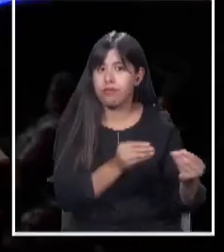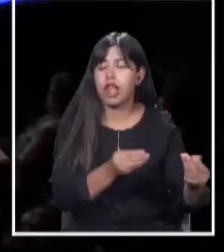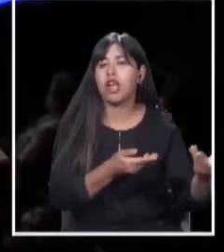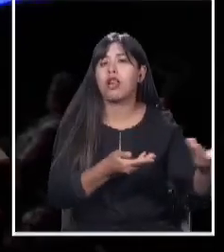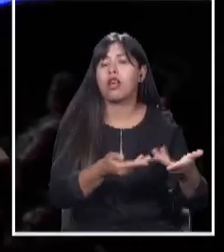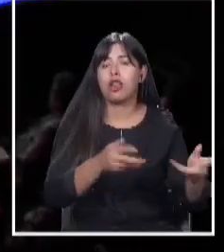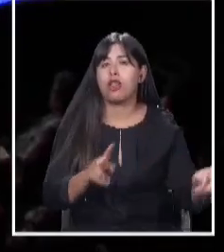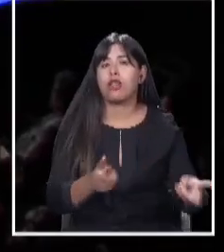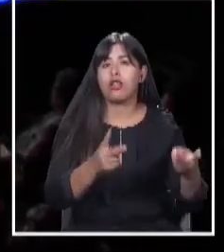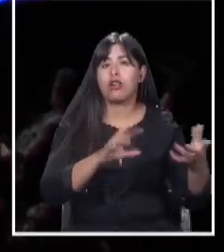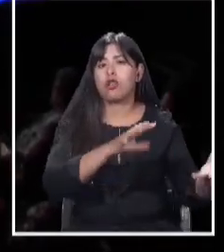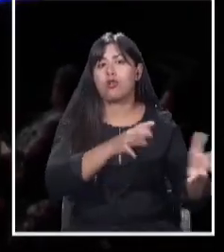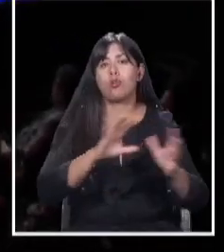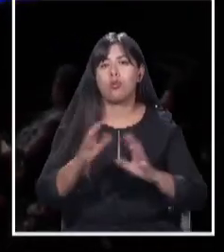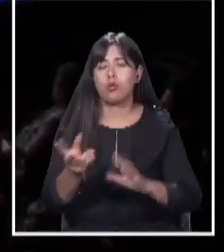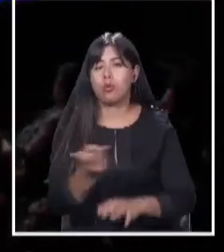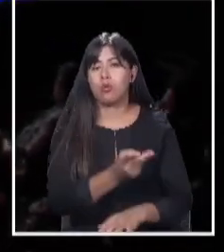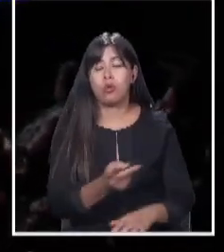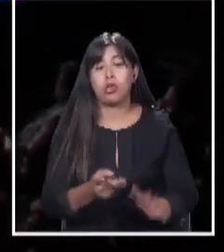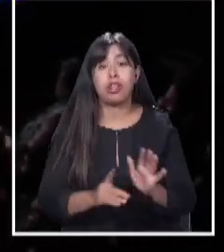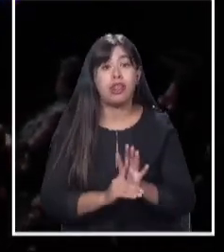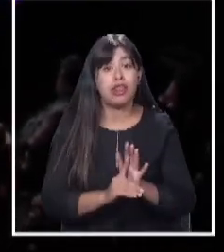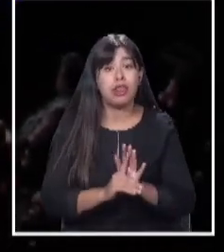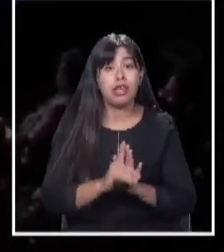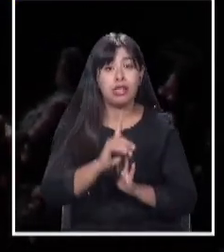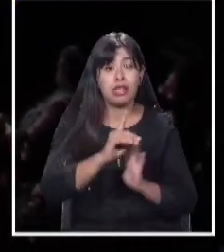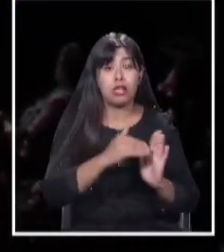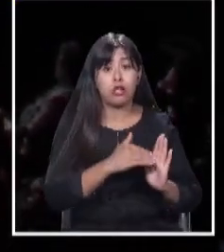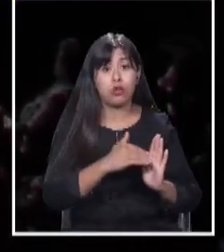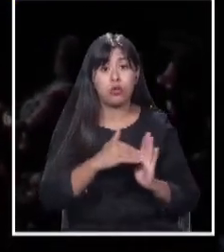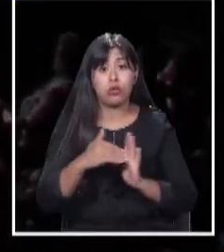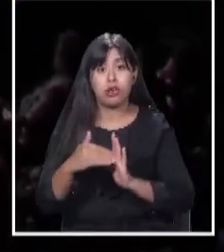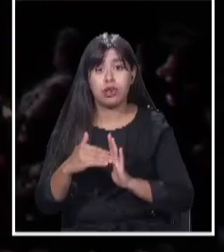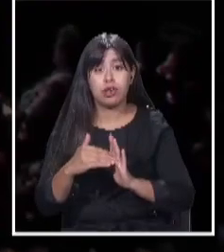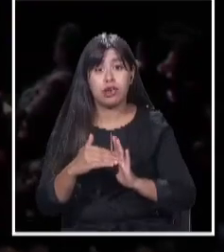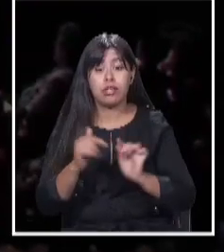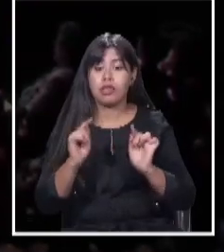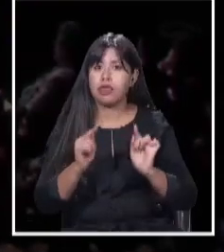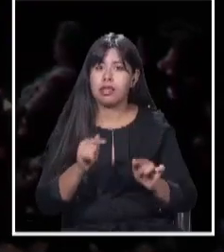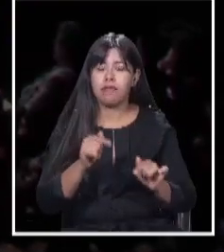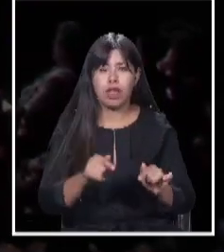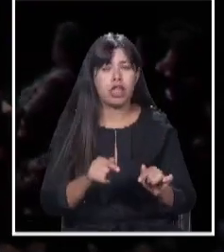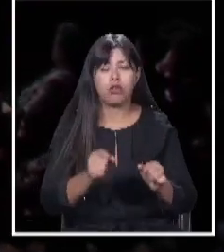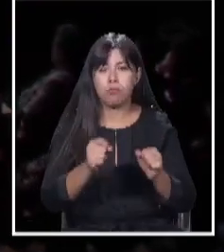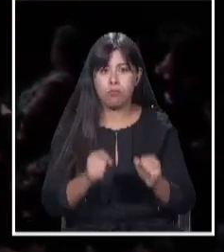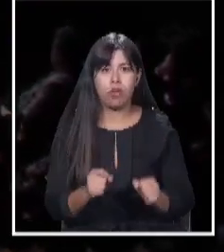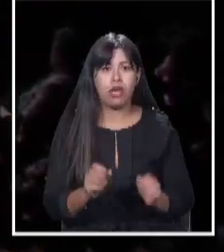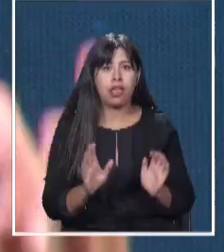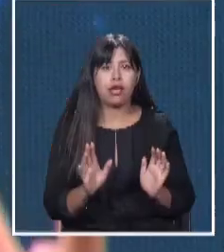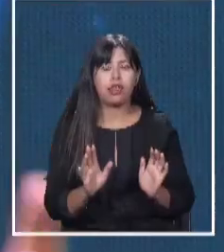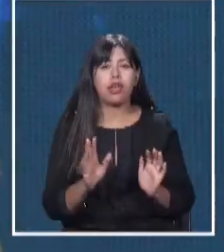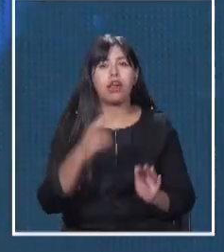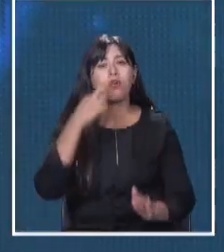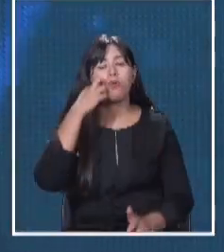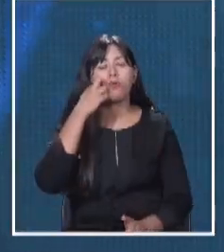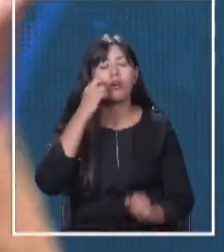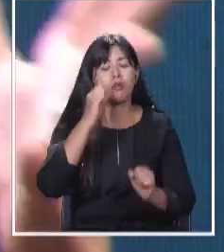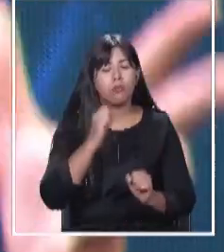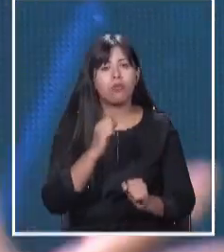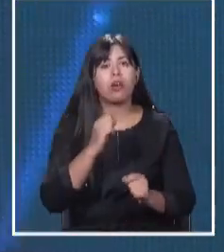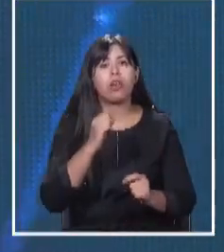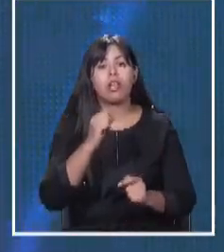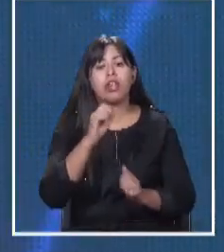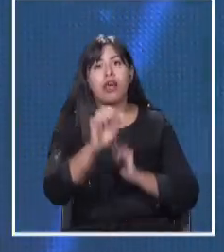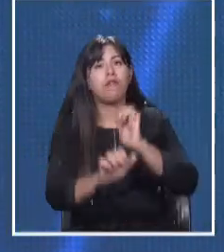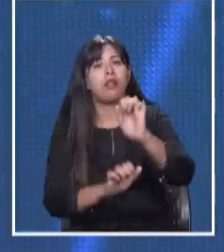desarrollo sostenible no tiene más allá que justamente hacer eso posible, ¿no? Que el ser humano se pueda evolucionar, que pueda